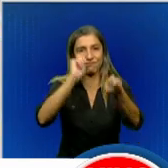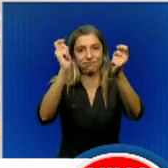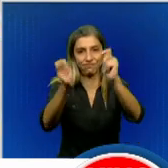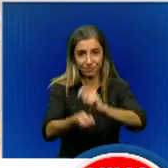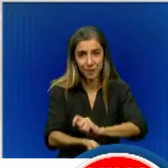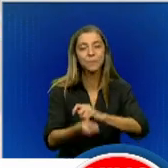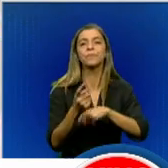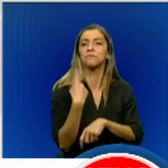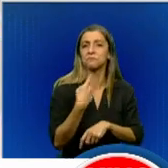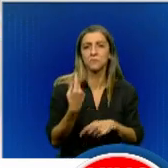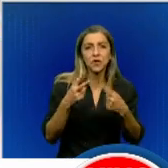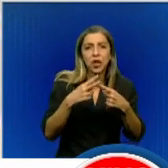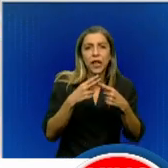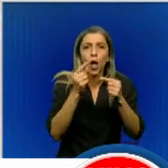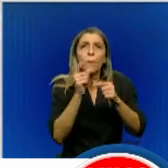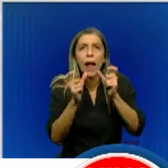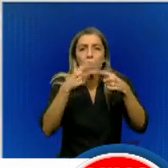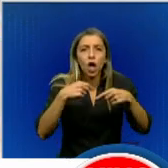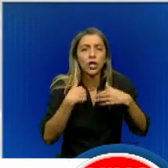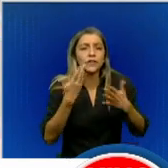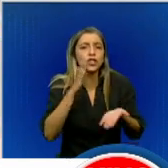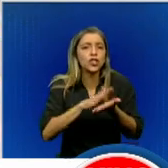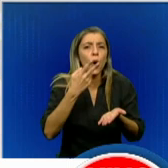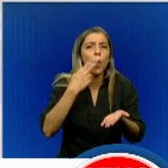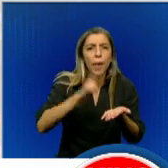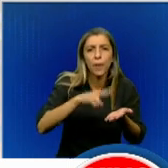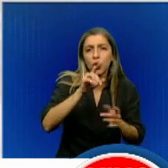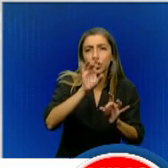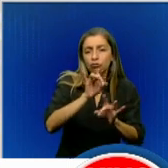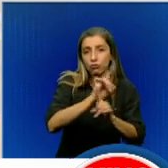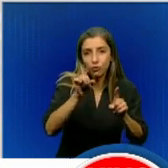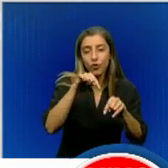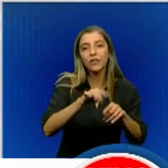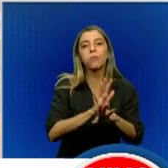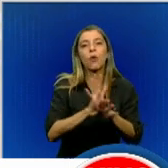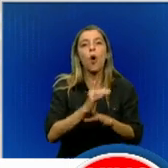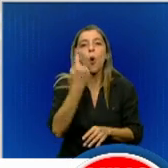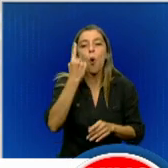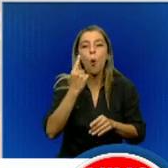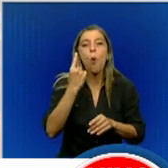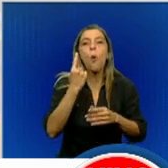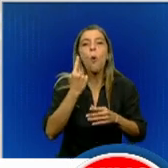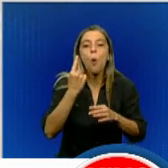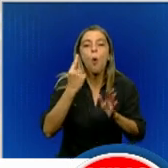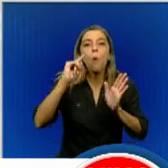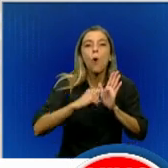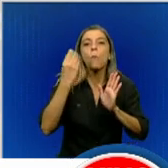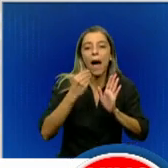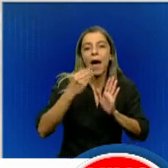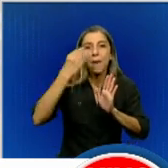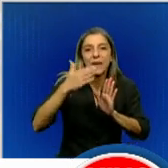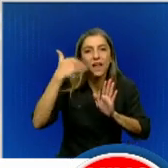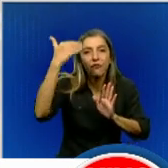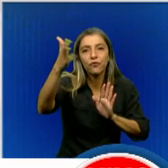de índole meramente fiscal ni tributaria sino que está iniciativas un proyecto de desarrollo de país de país de desarrollo para nuestro proyecto